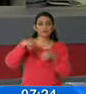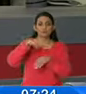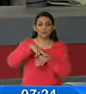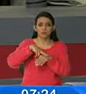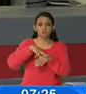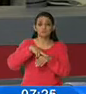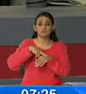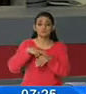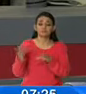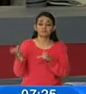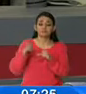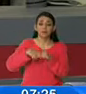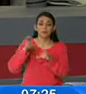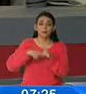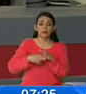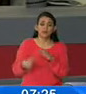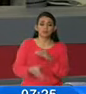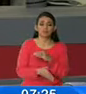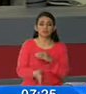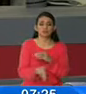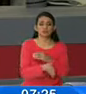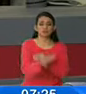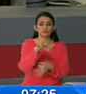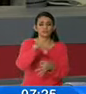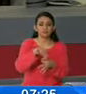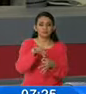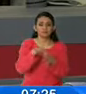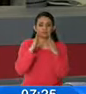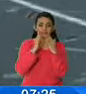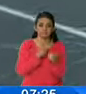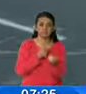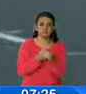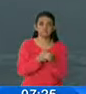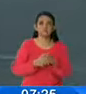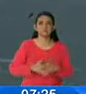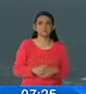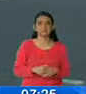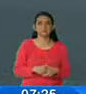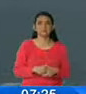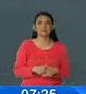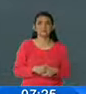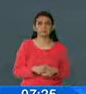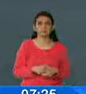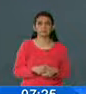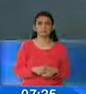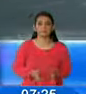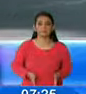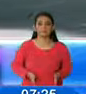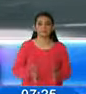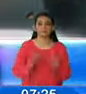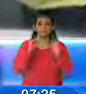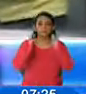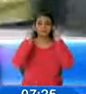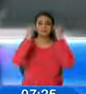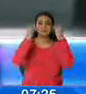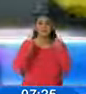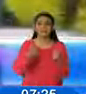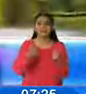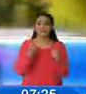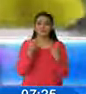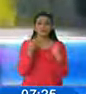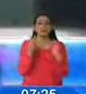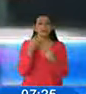quienes transportaron y asistieron durante el sufragio. Miremos. En la avenida de los Shiris, más de 200